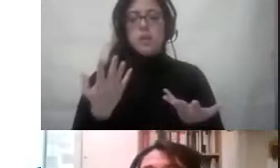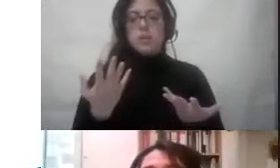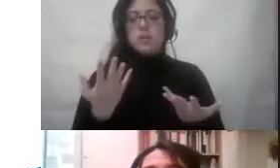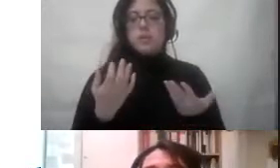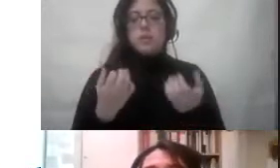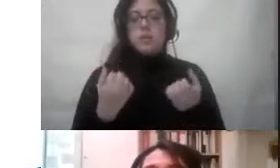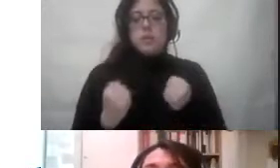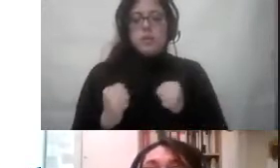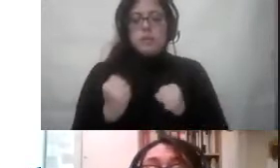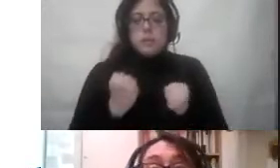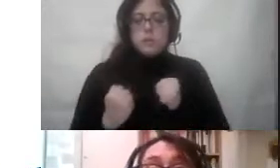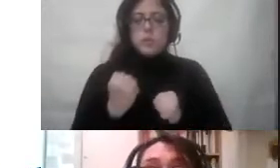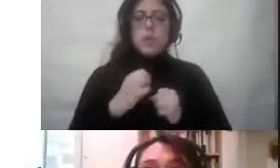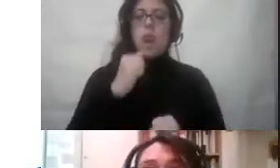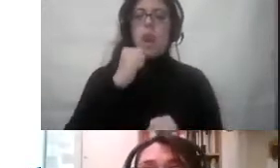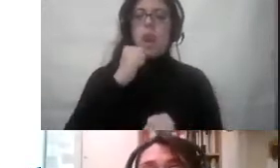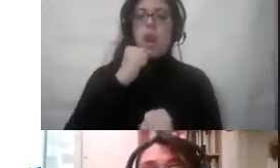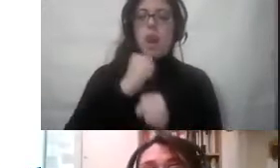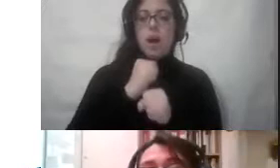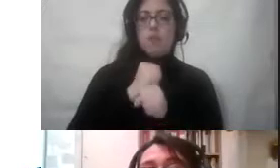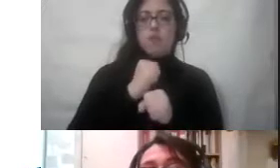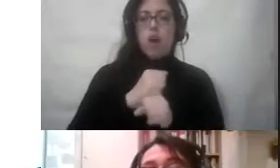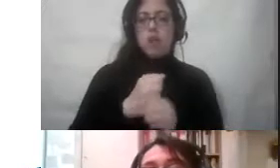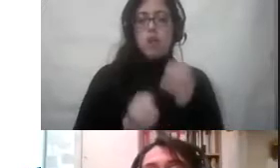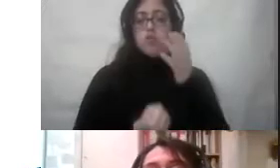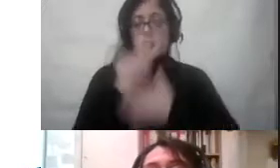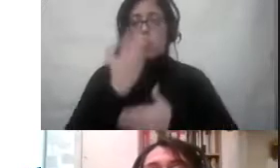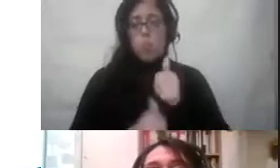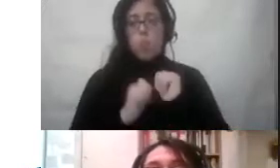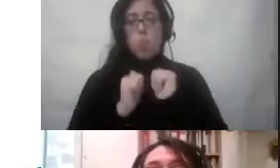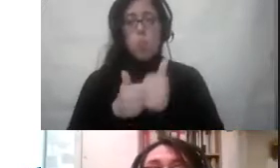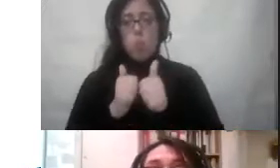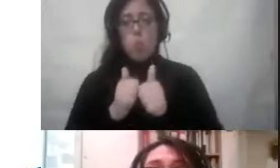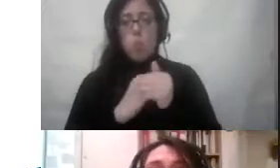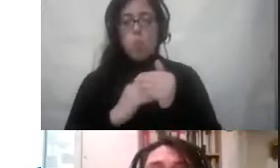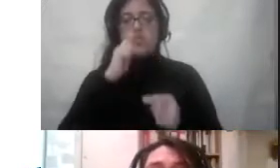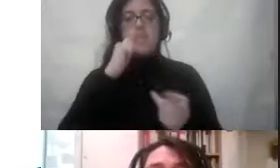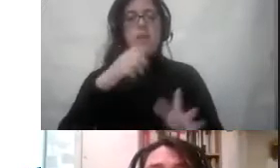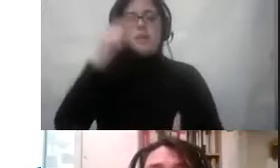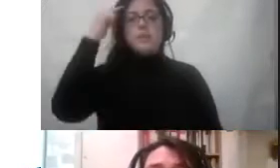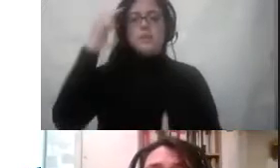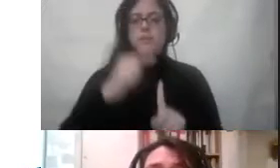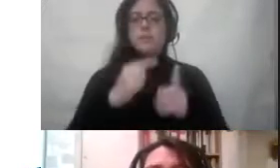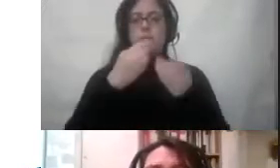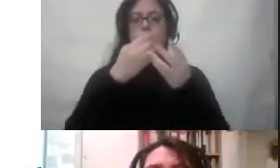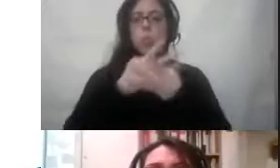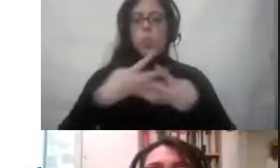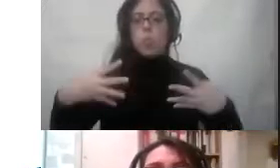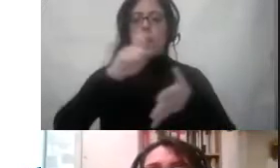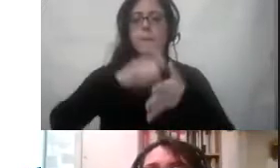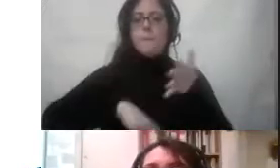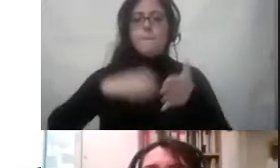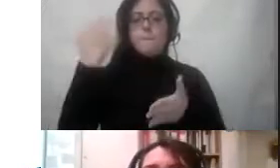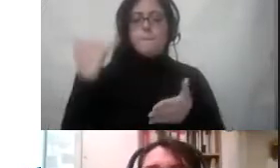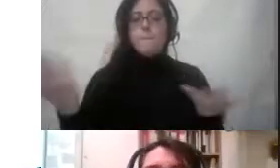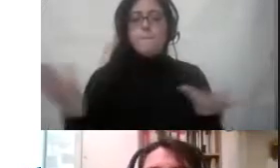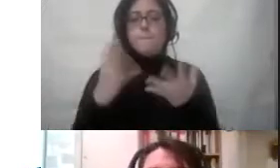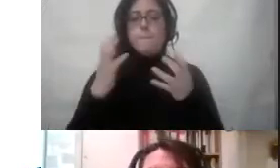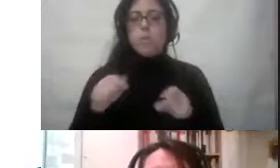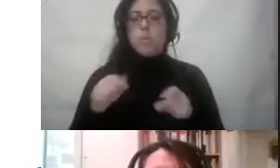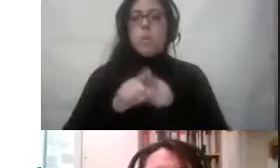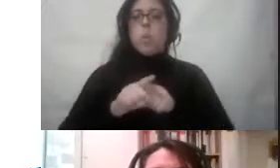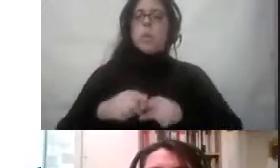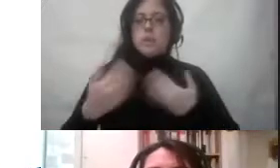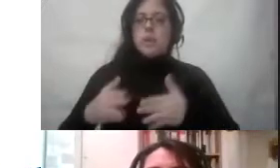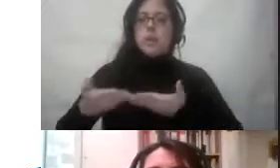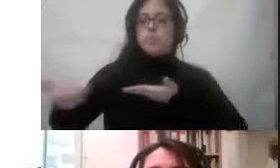muchas veces estos nuevos desafíos, como hablaba la profesora, la priorización curricular que apareció el mes pasado, cómo podríamos retroalimentar a